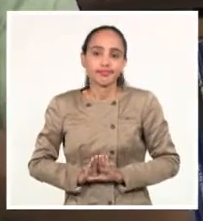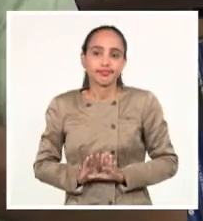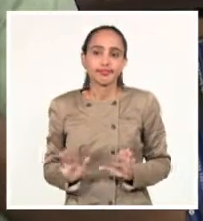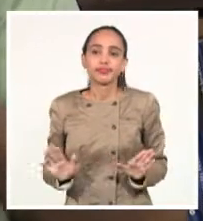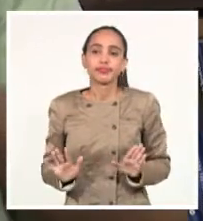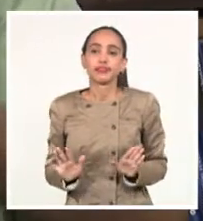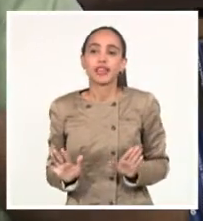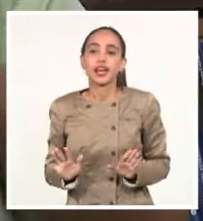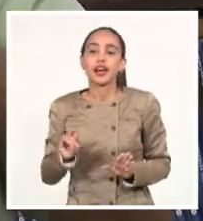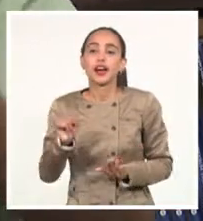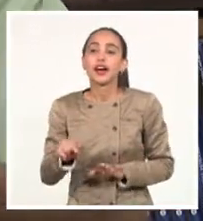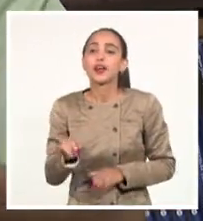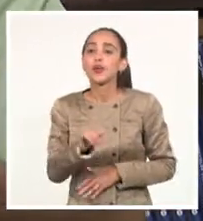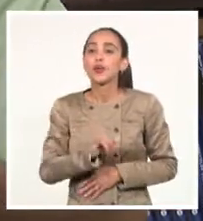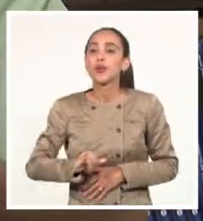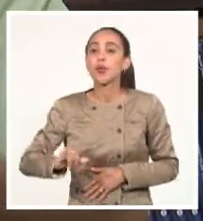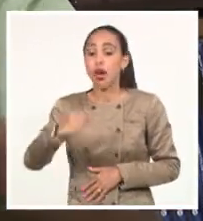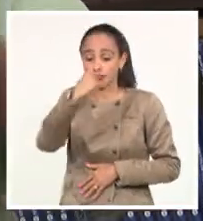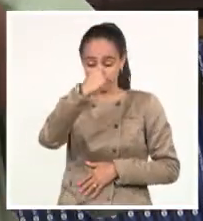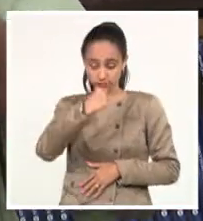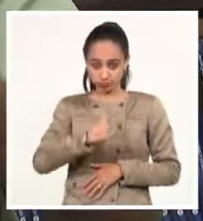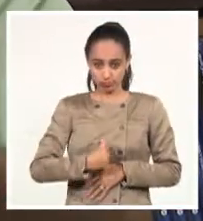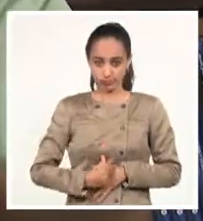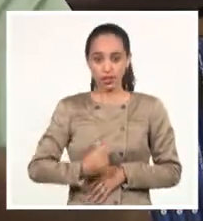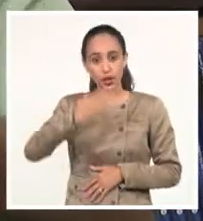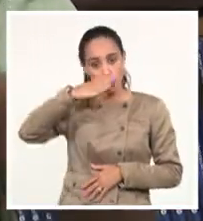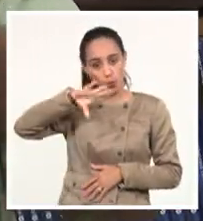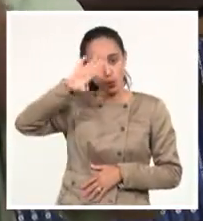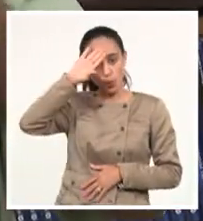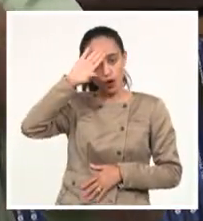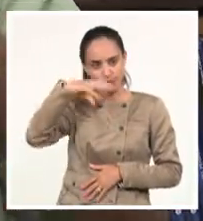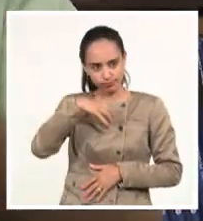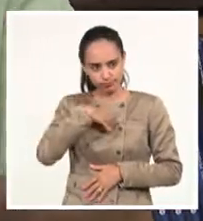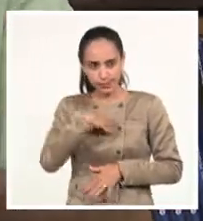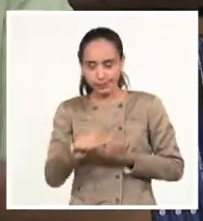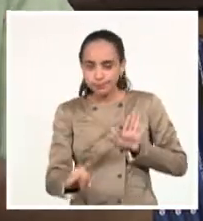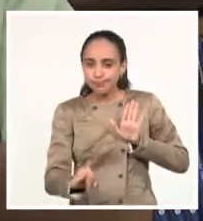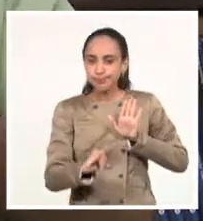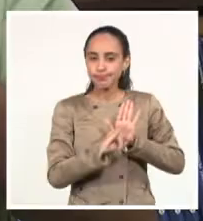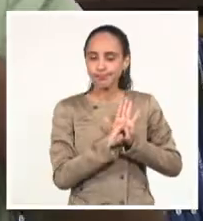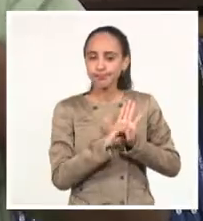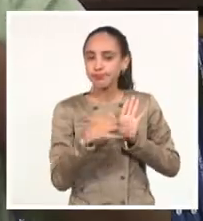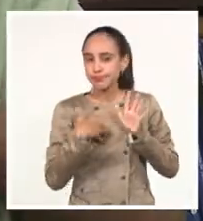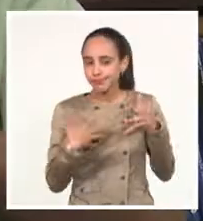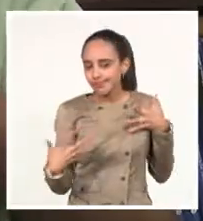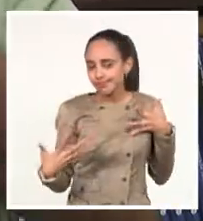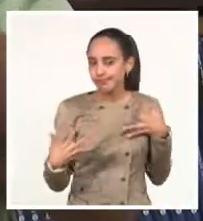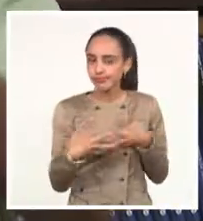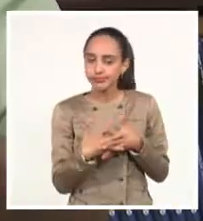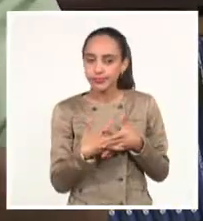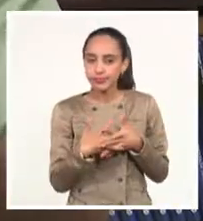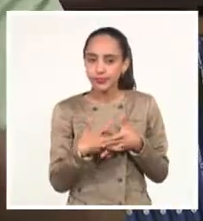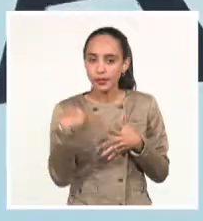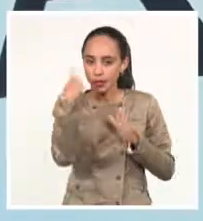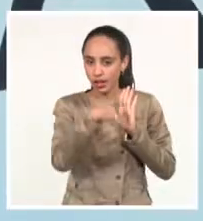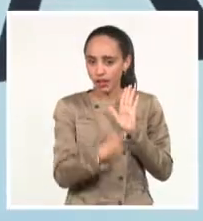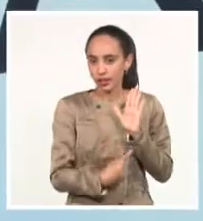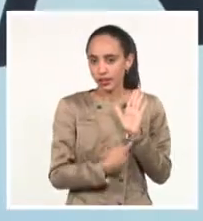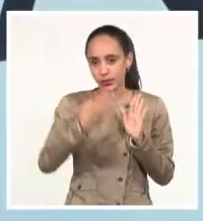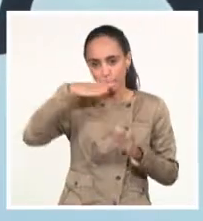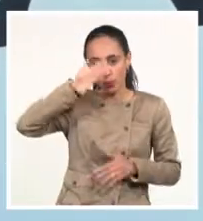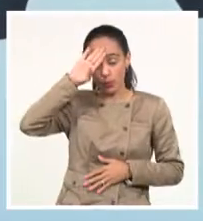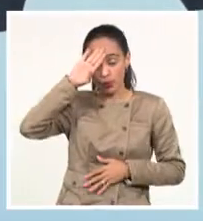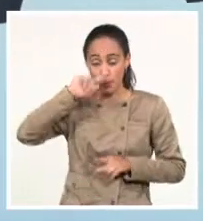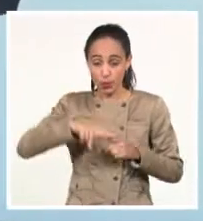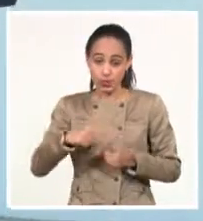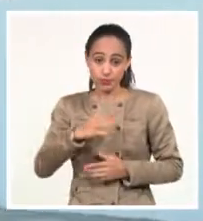de un ser cubano que se identifica, se ve y se entiende como tal. Defender